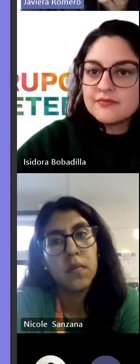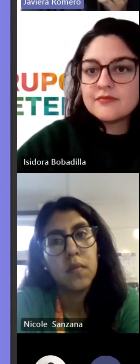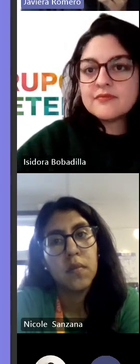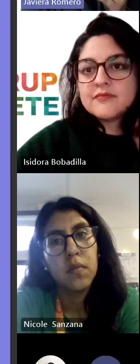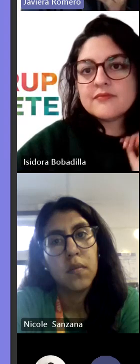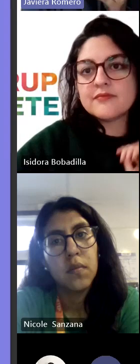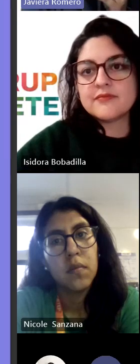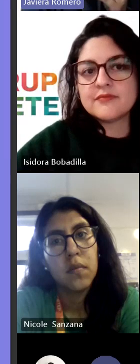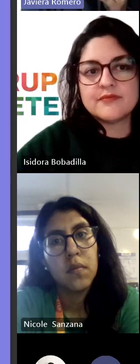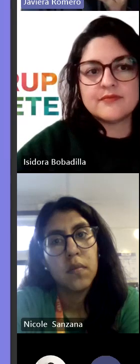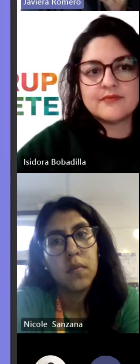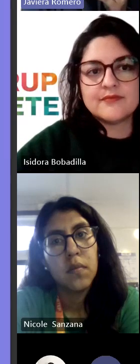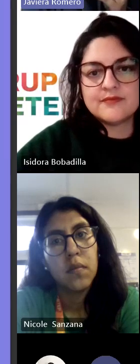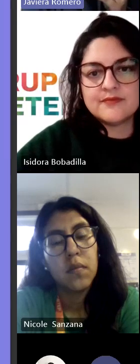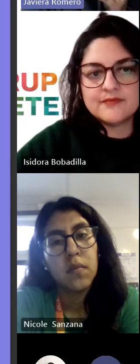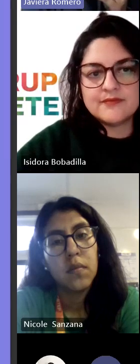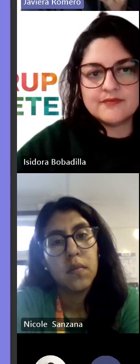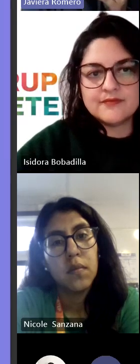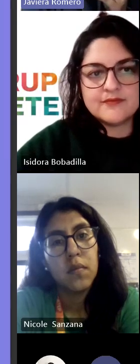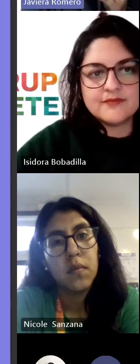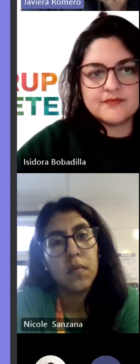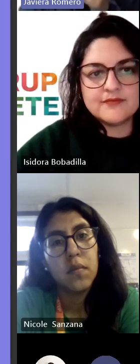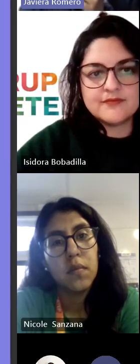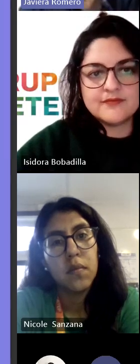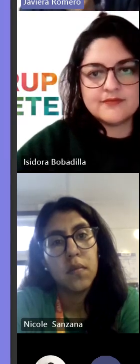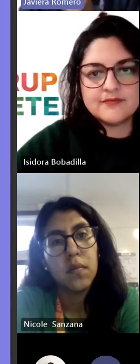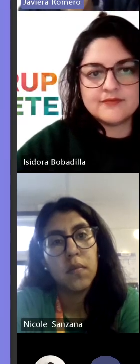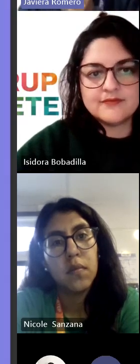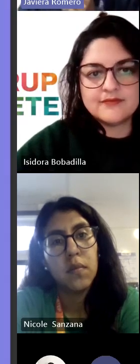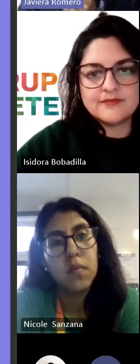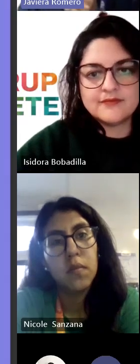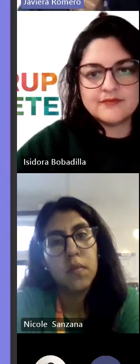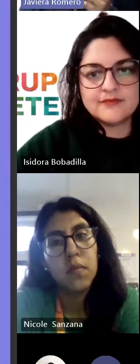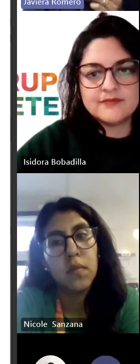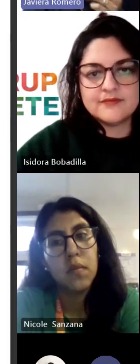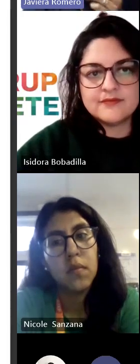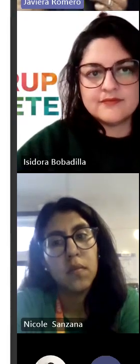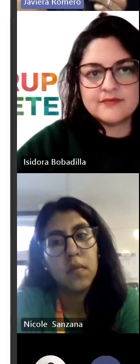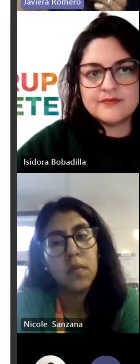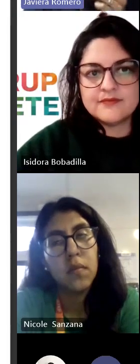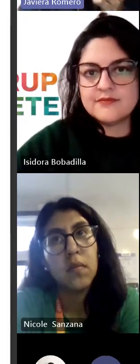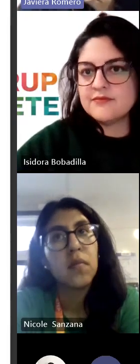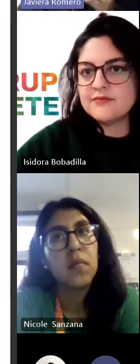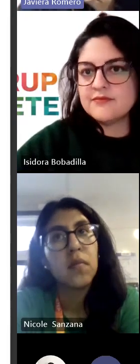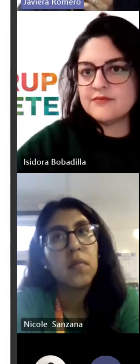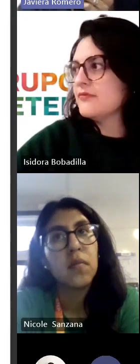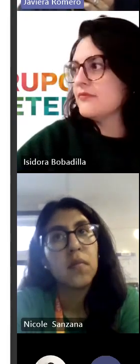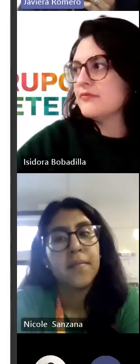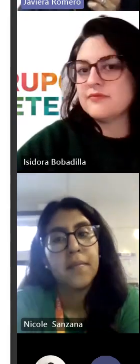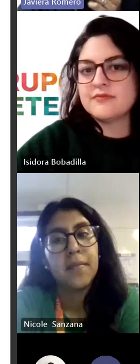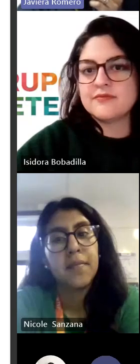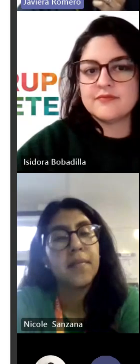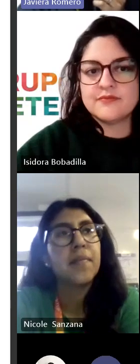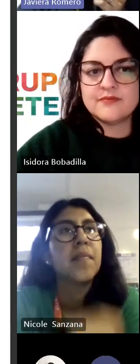temas. Bien, vamos a entrar en tierra derecha entonces, recordando que las dudas las